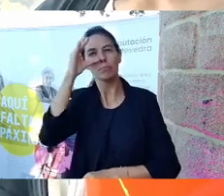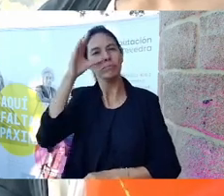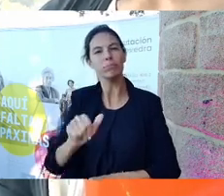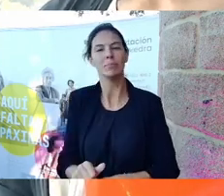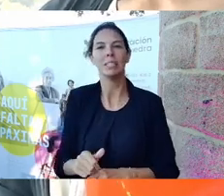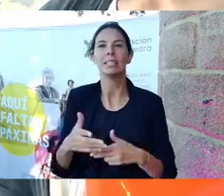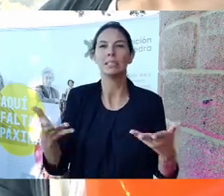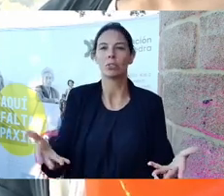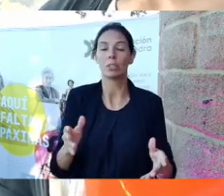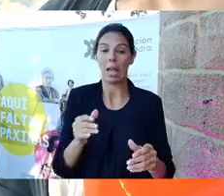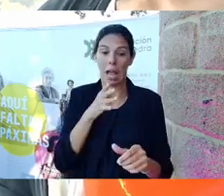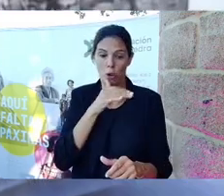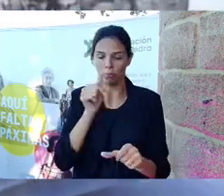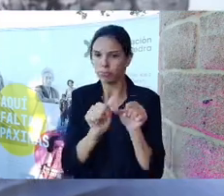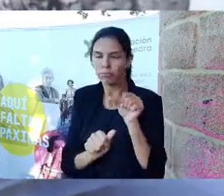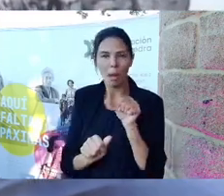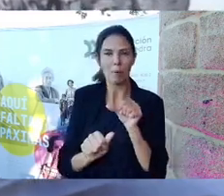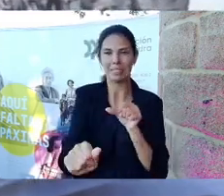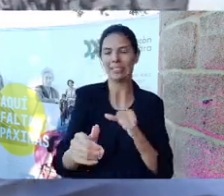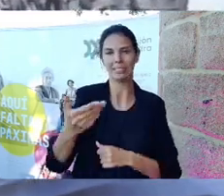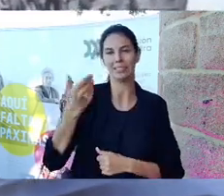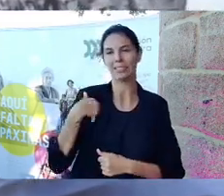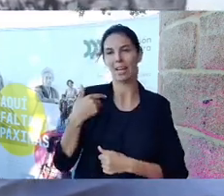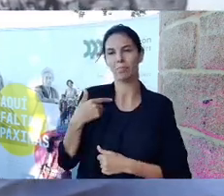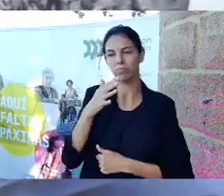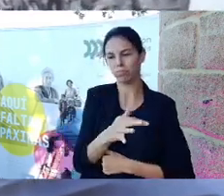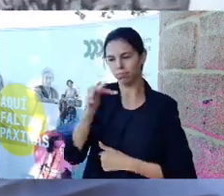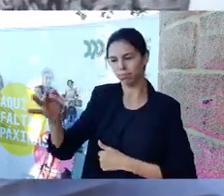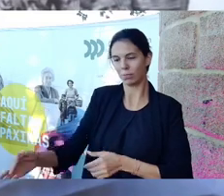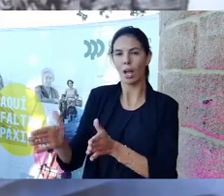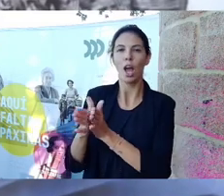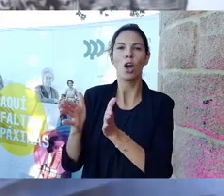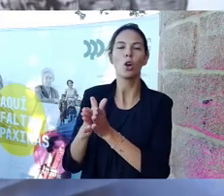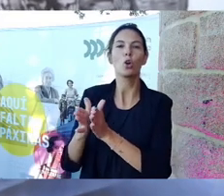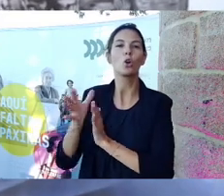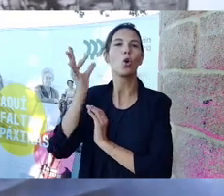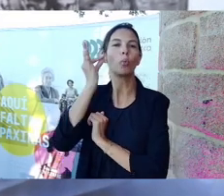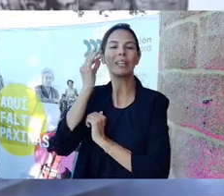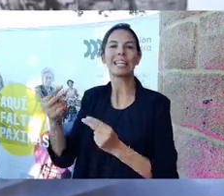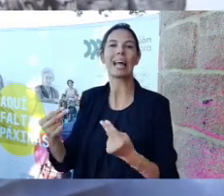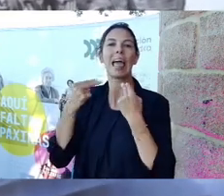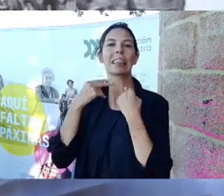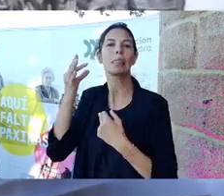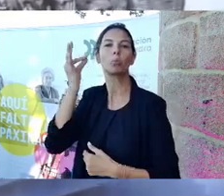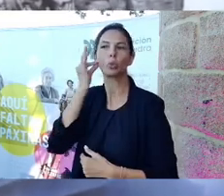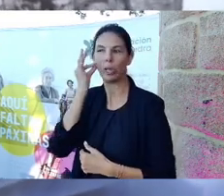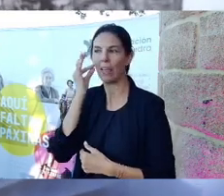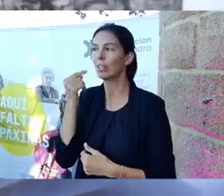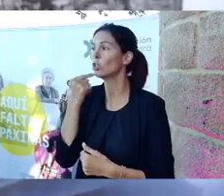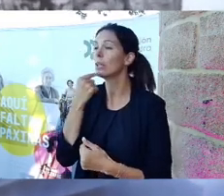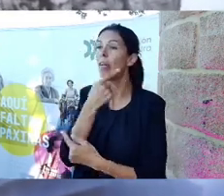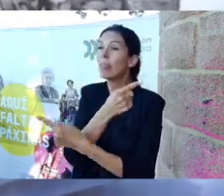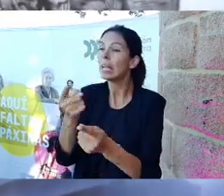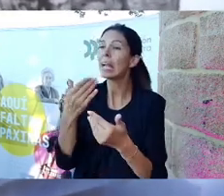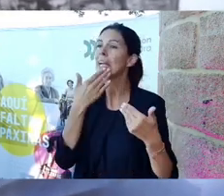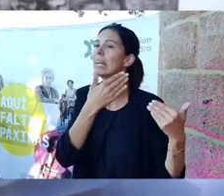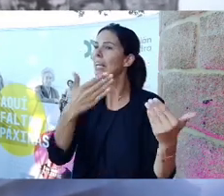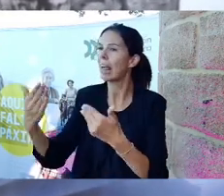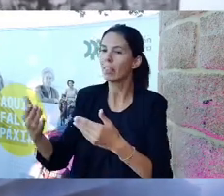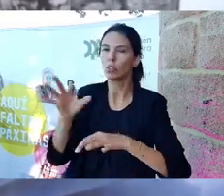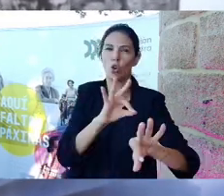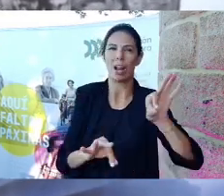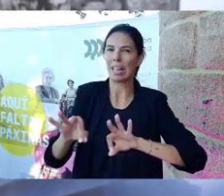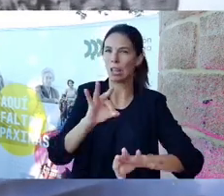parladoiro e por suposto pois a partir de agora pois cedo a palabra a miña compañeira, a diputada, agradecer